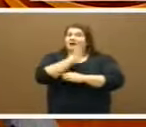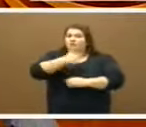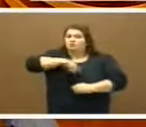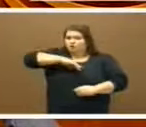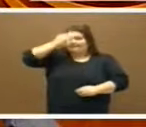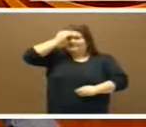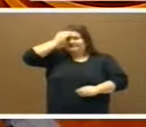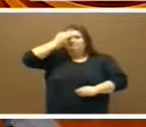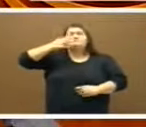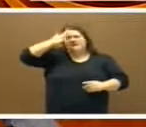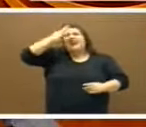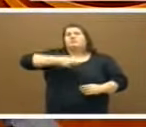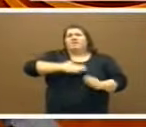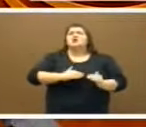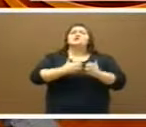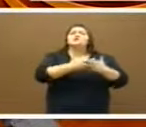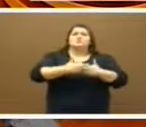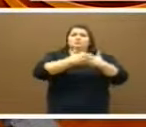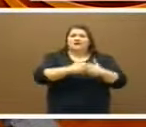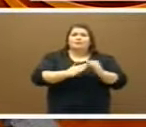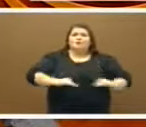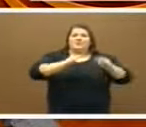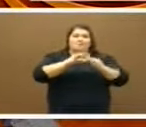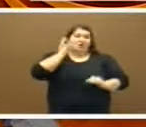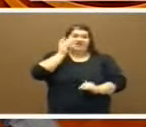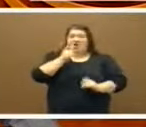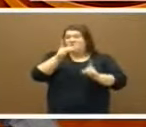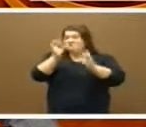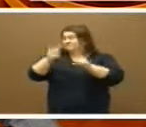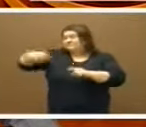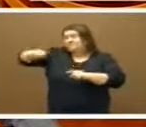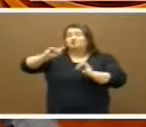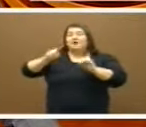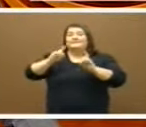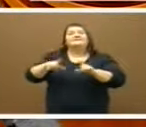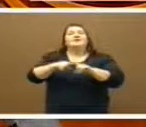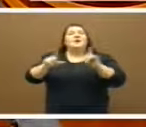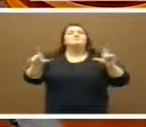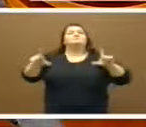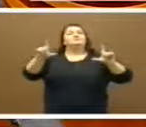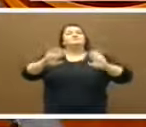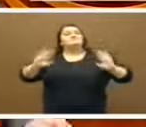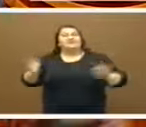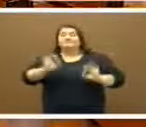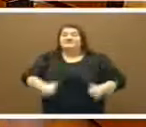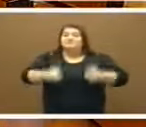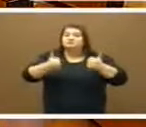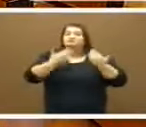creemos y luchamos por la igualdad de la mujer, no como hacen ustedes, que tan solo es fachada. Nada más y muchas